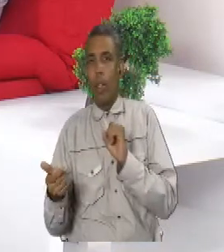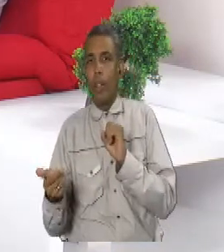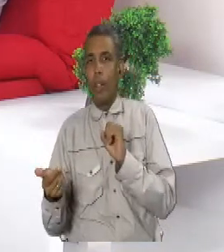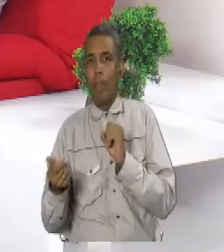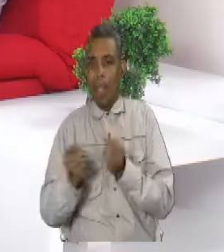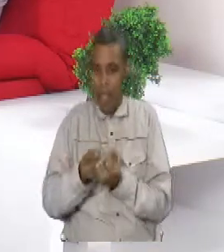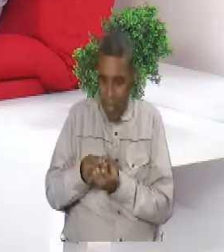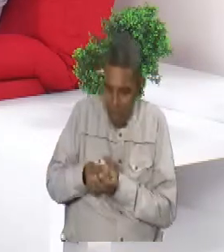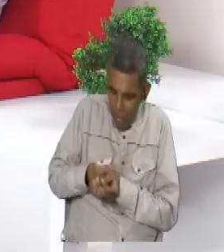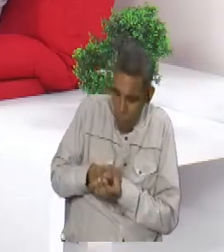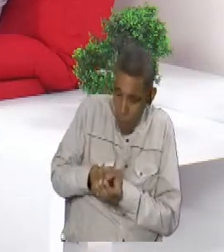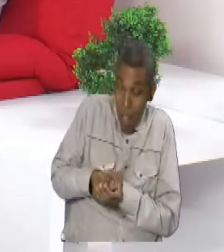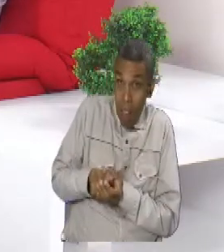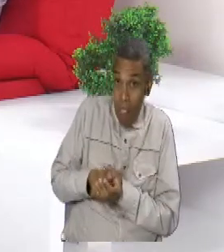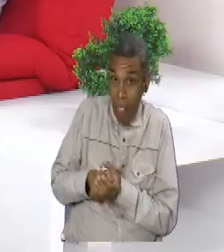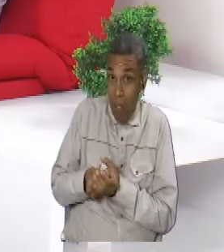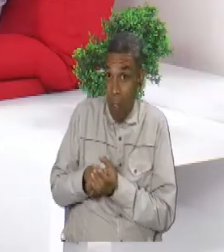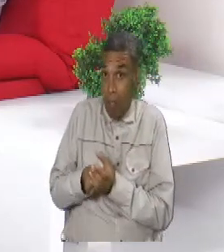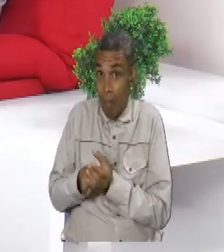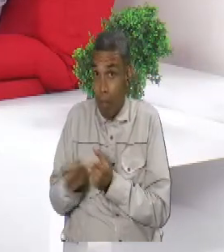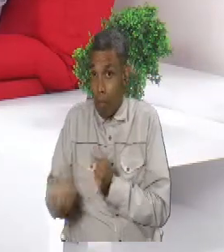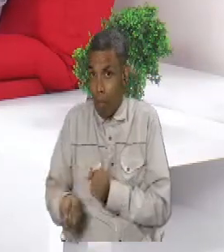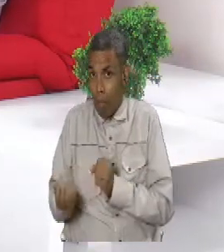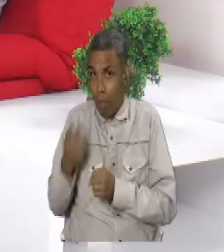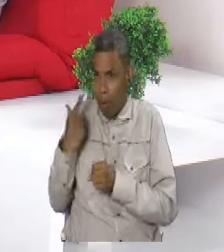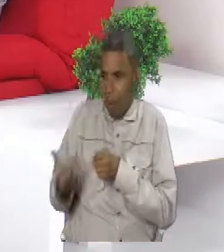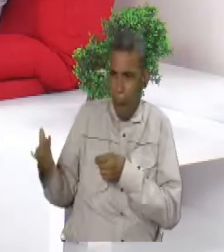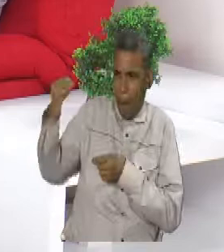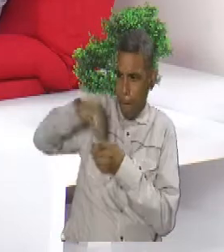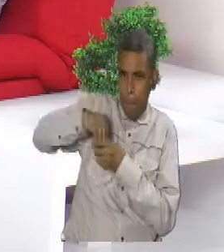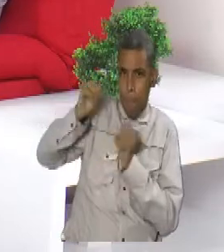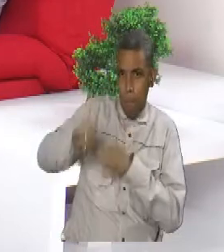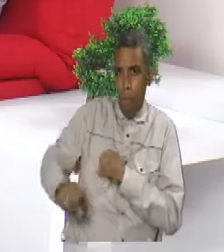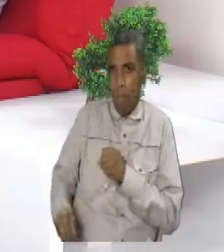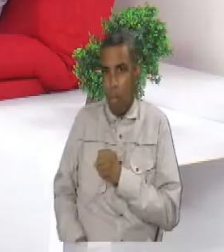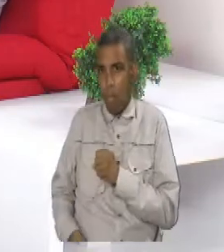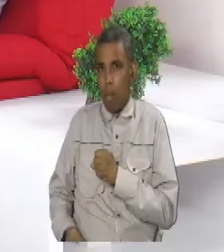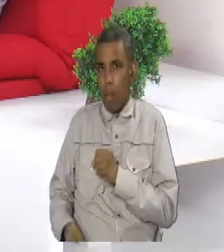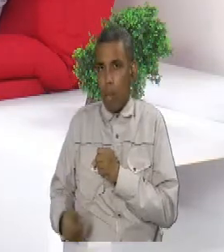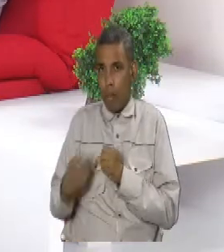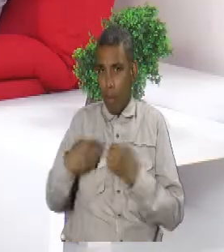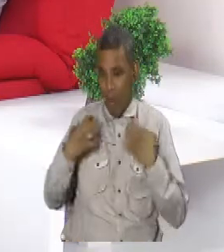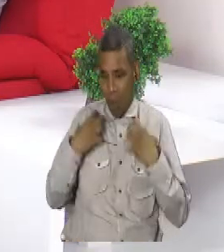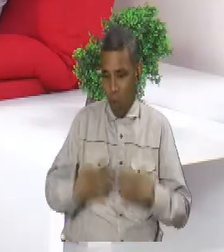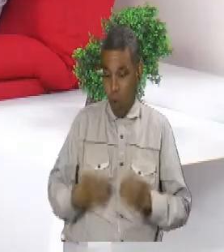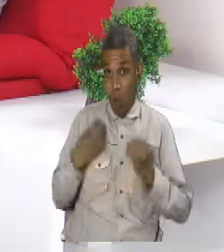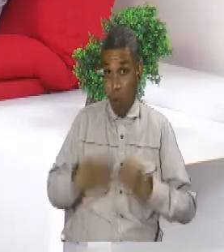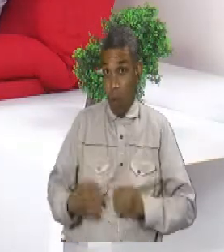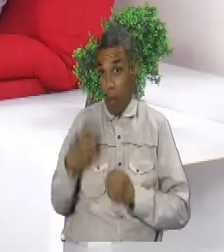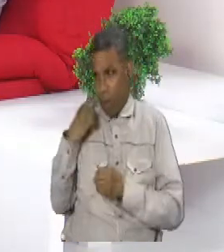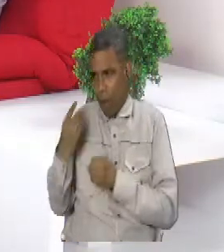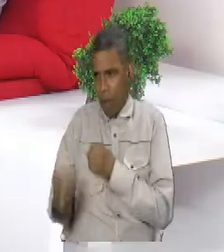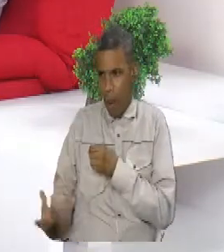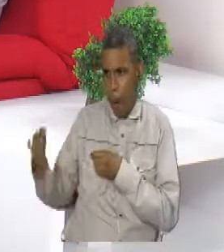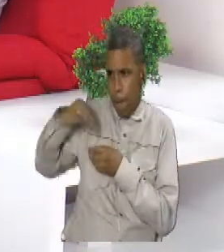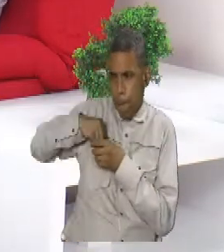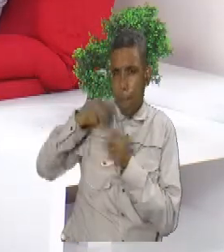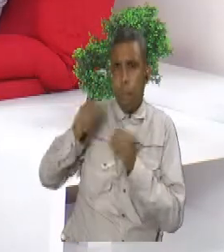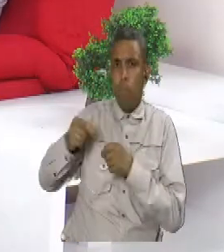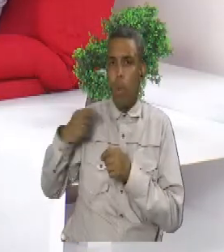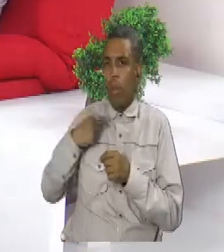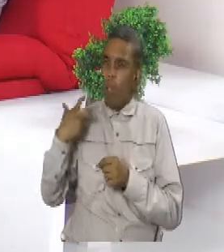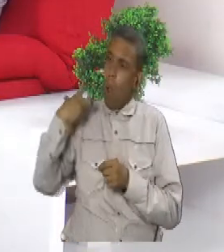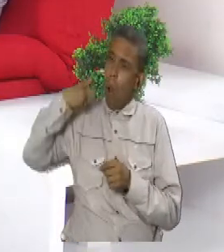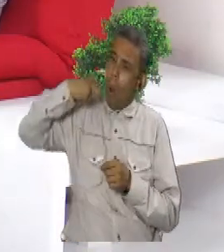artistas latinos que se lo hagan. Con esta moda hipster, con las barbas largas, pues está muy de moda. Bueno, ¿con qué tratamientos